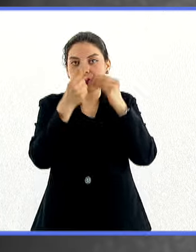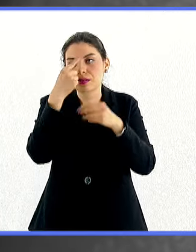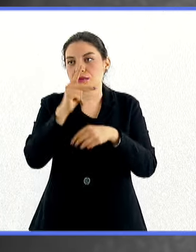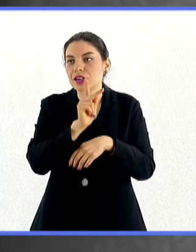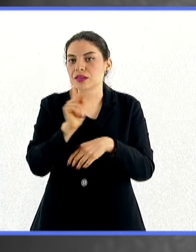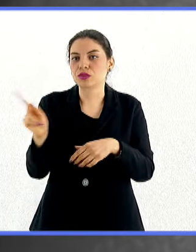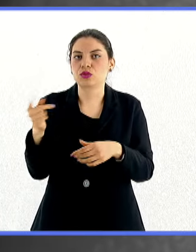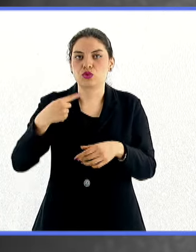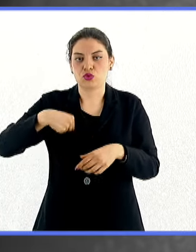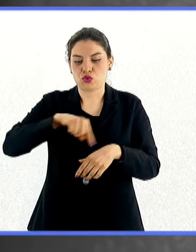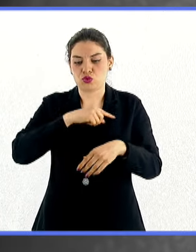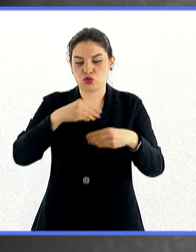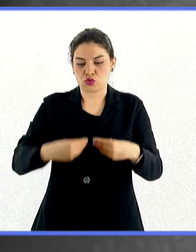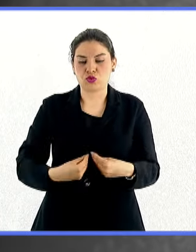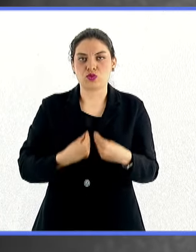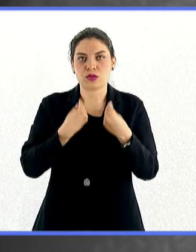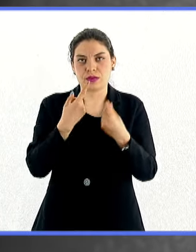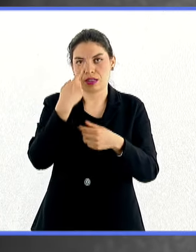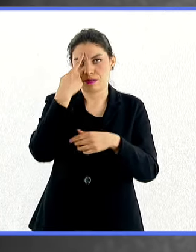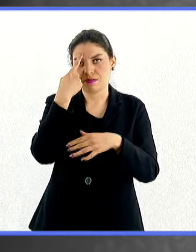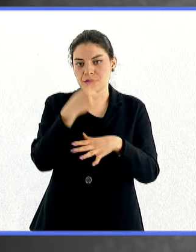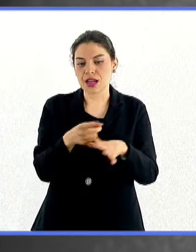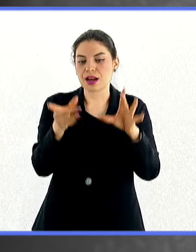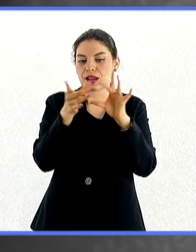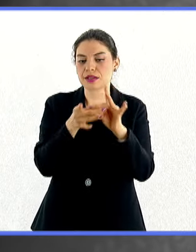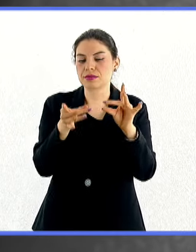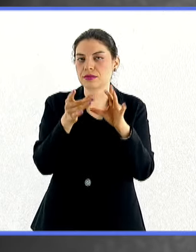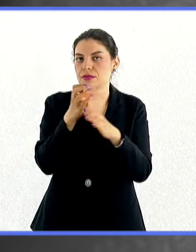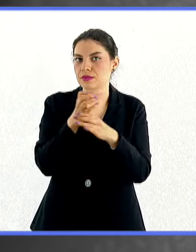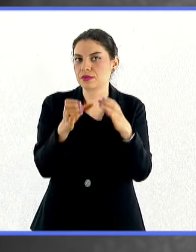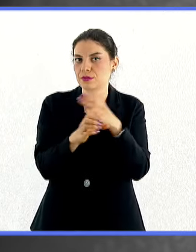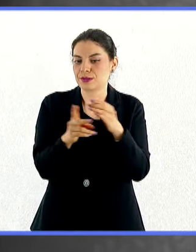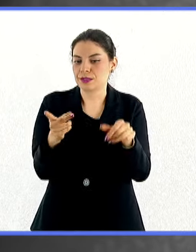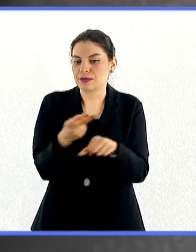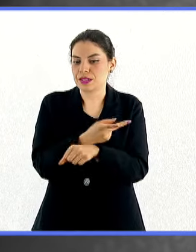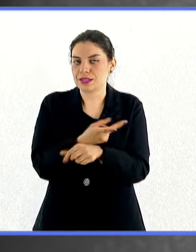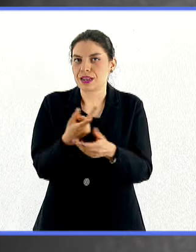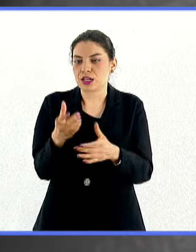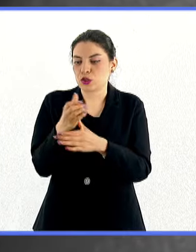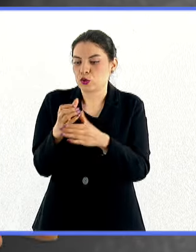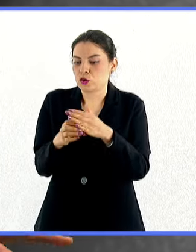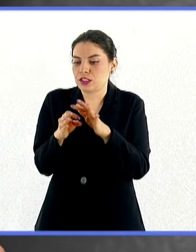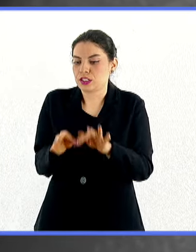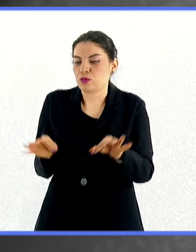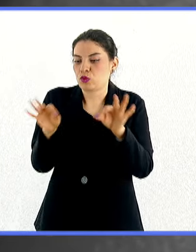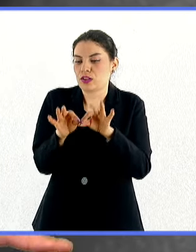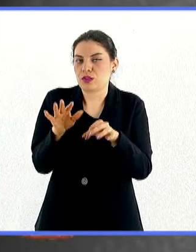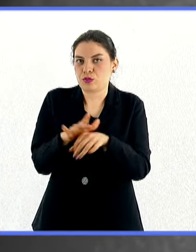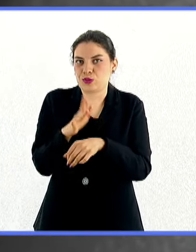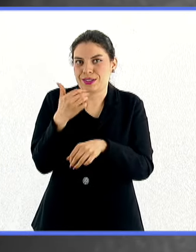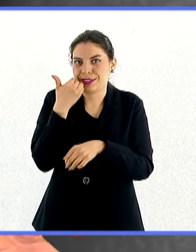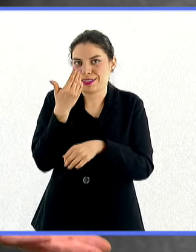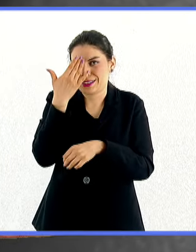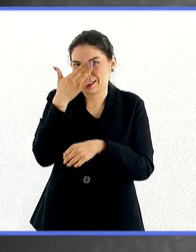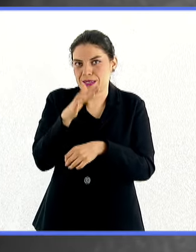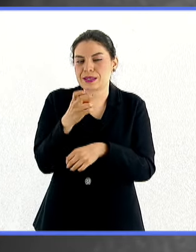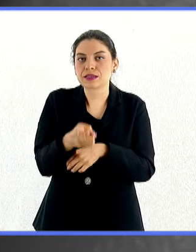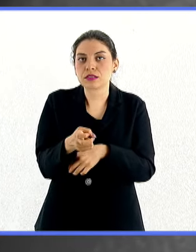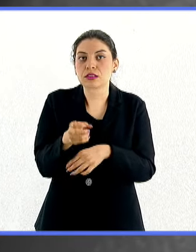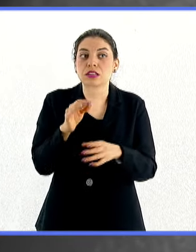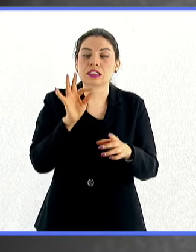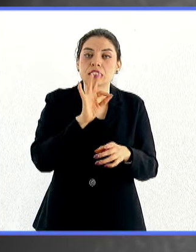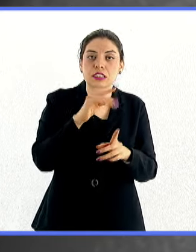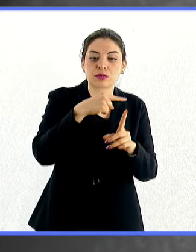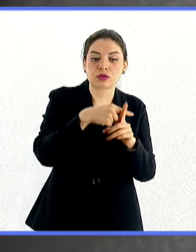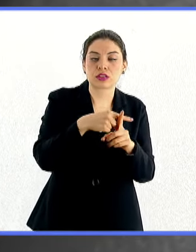Vivimos para poder contarlo. Las cosas importan porque podemos hablar de ellas. Nadie pasa por algo importante, sea bueno o